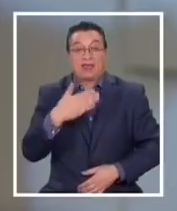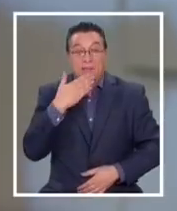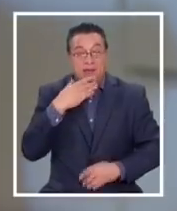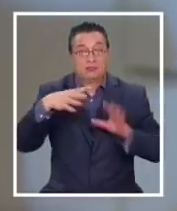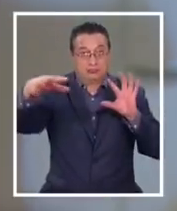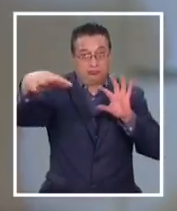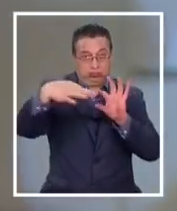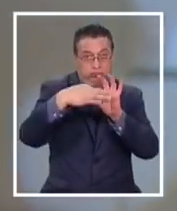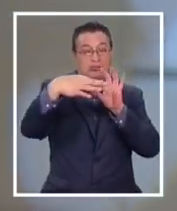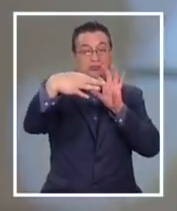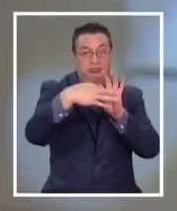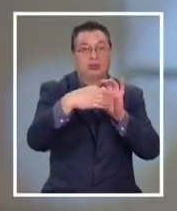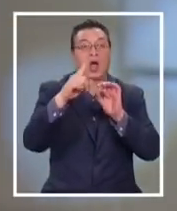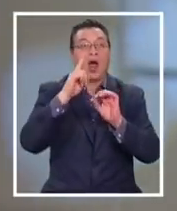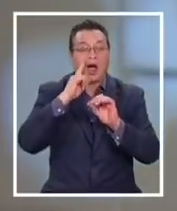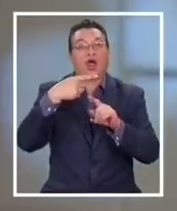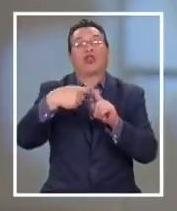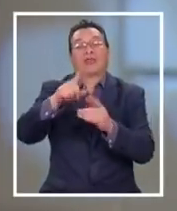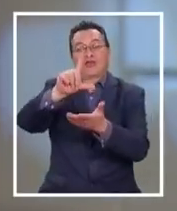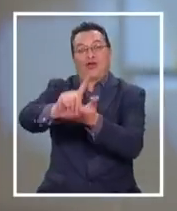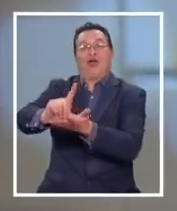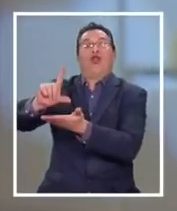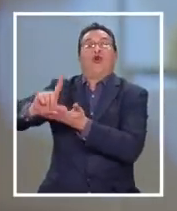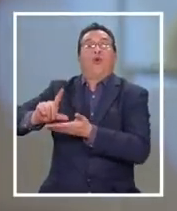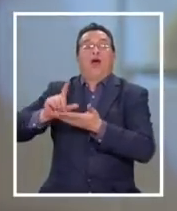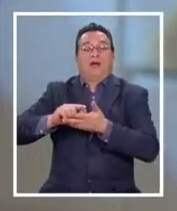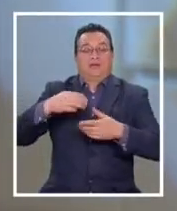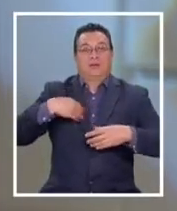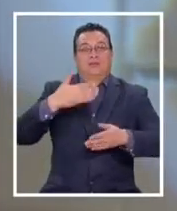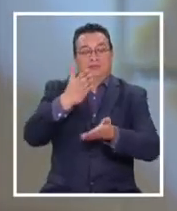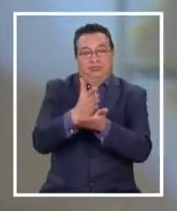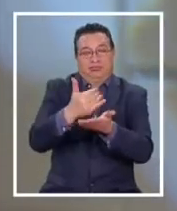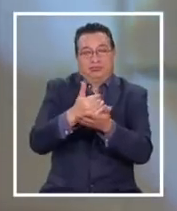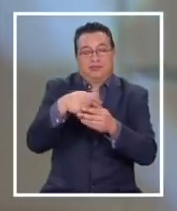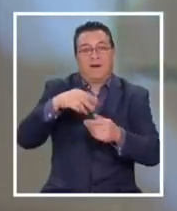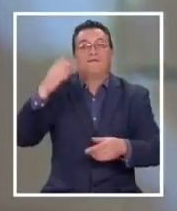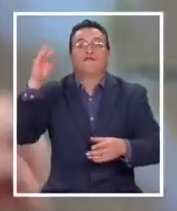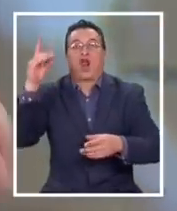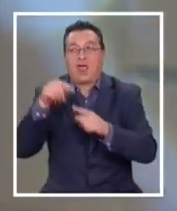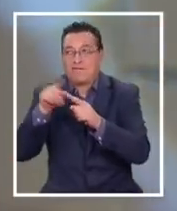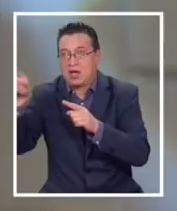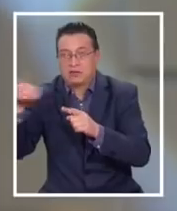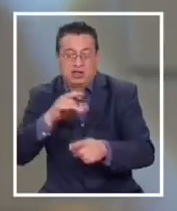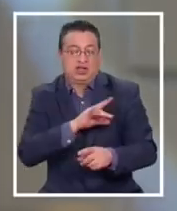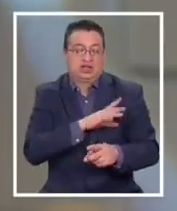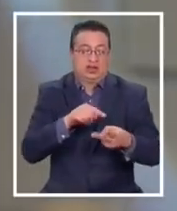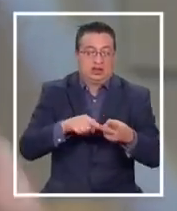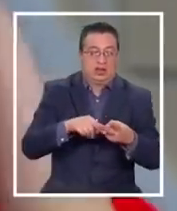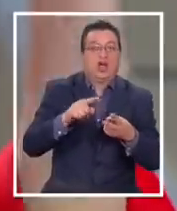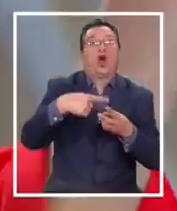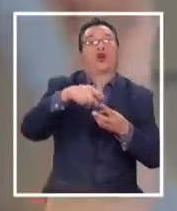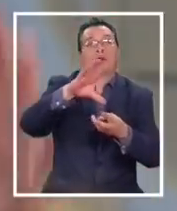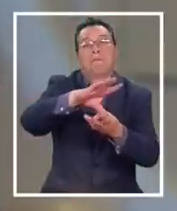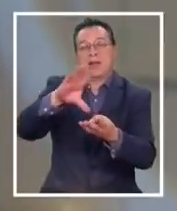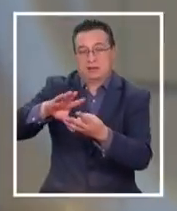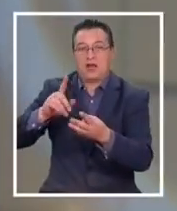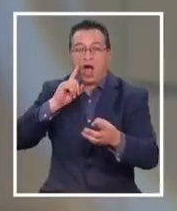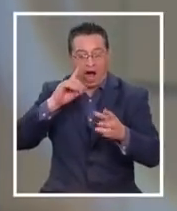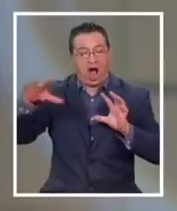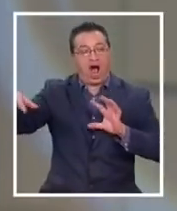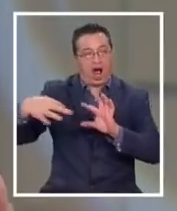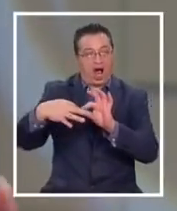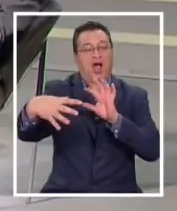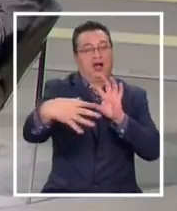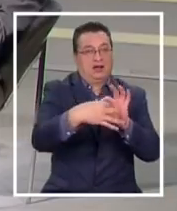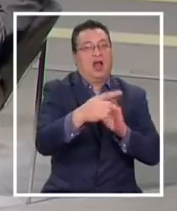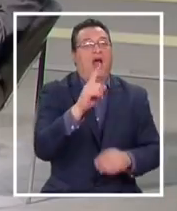muchas bandas que tienen distintas sedes, digamos, ¿no? Operadores en Bolivia, en Chile, en otros países, digamos. Entonces,